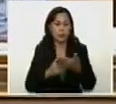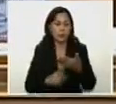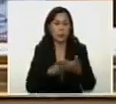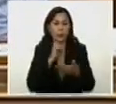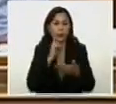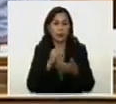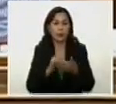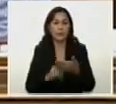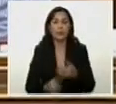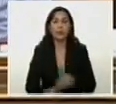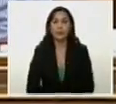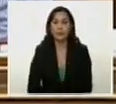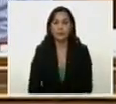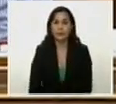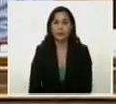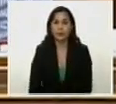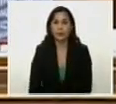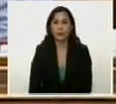Mire.